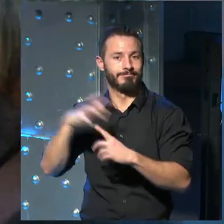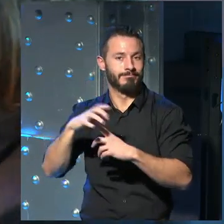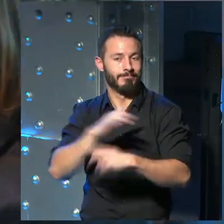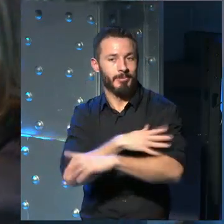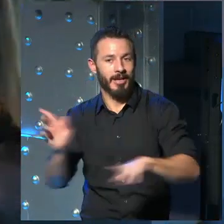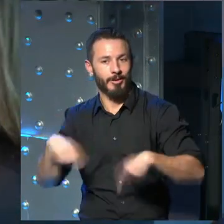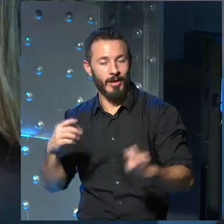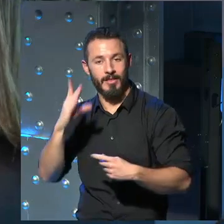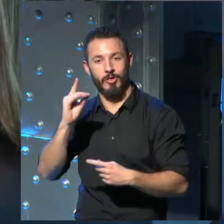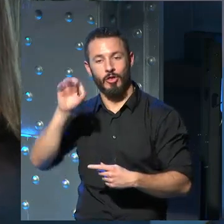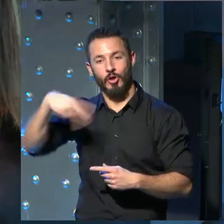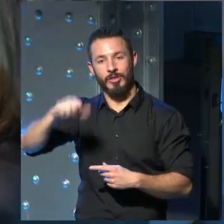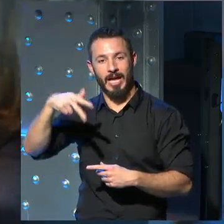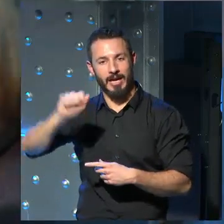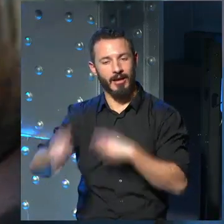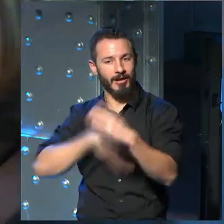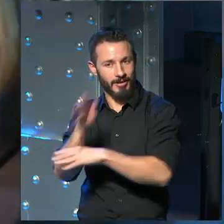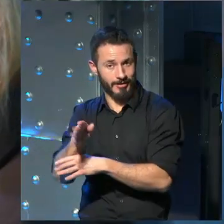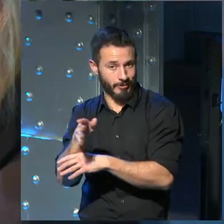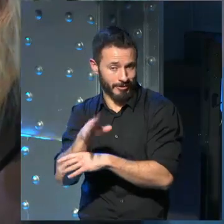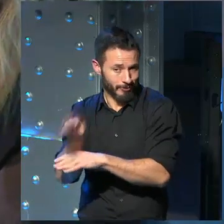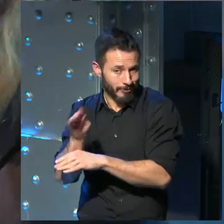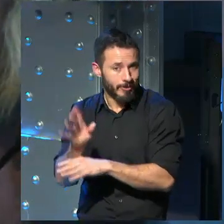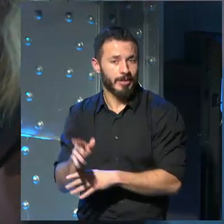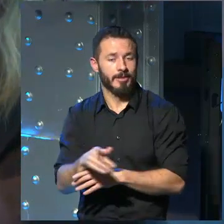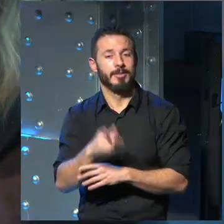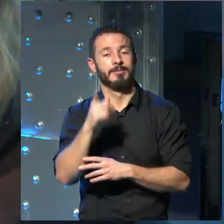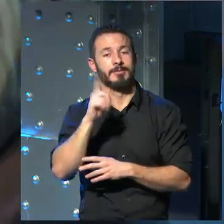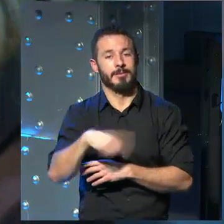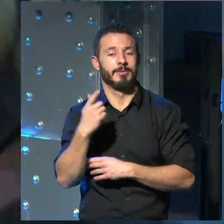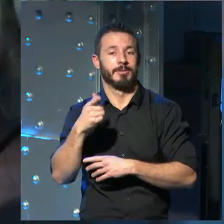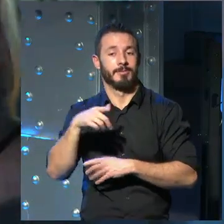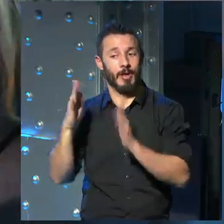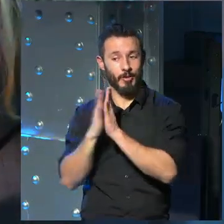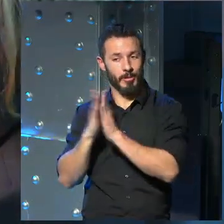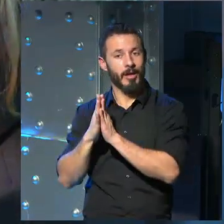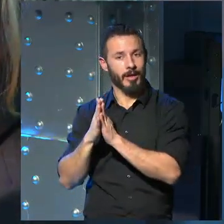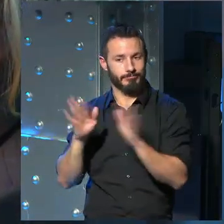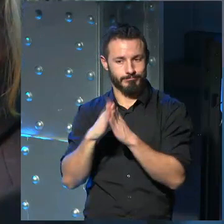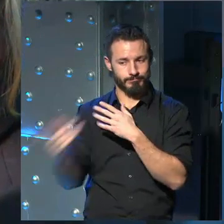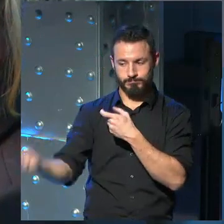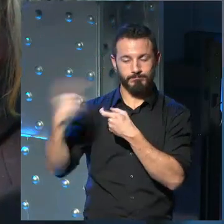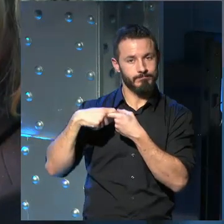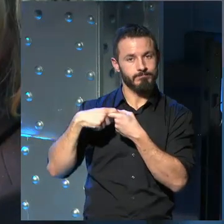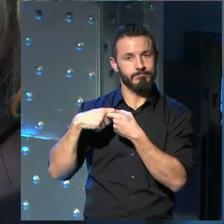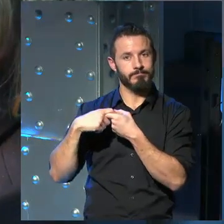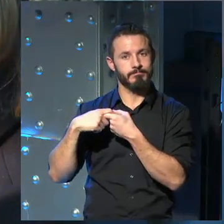María Serrano de Schneider, que es una compañía que me encanta, que también ha contribuido en el libro,